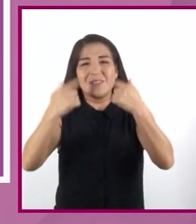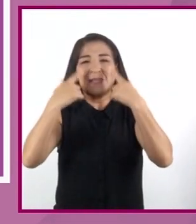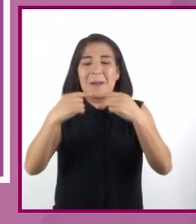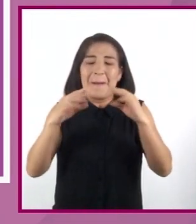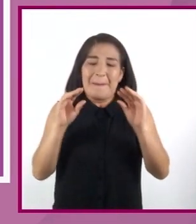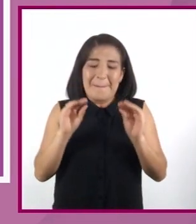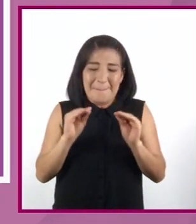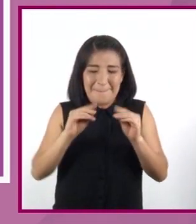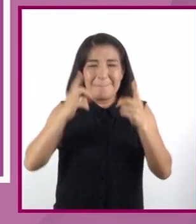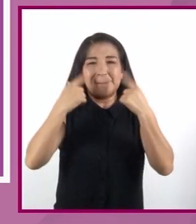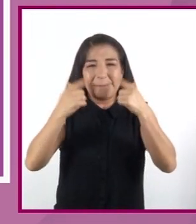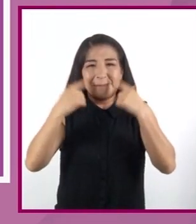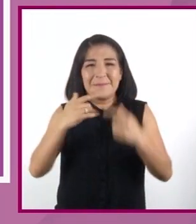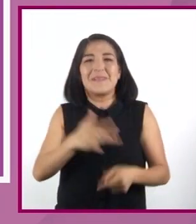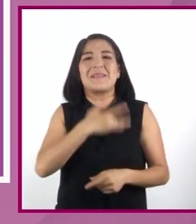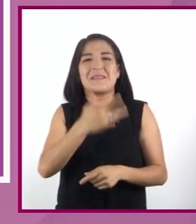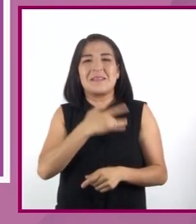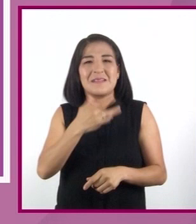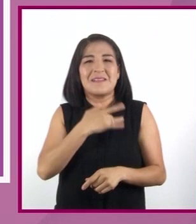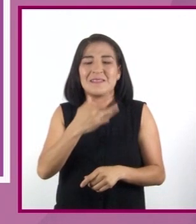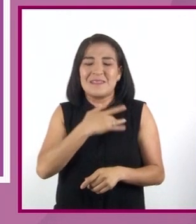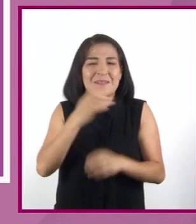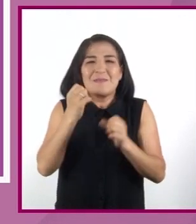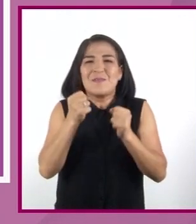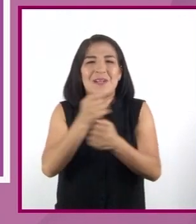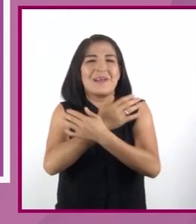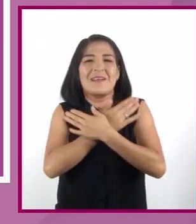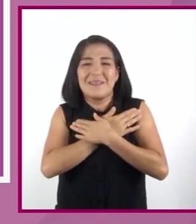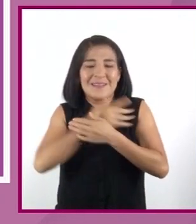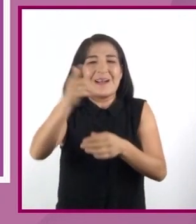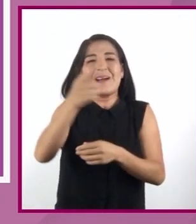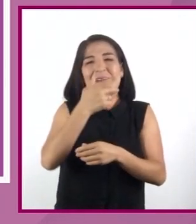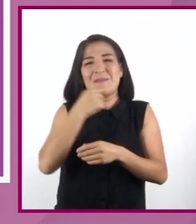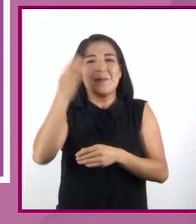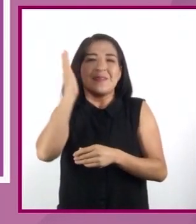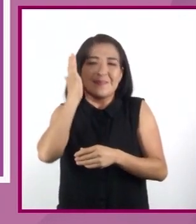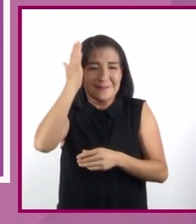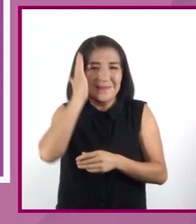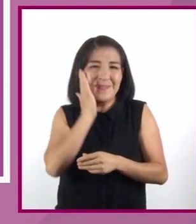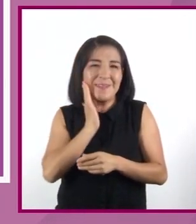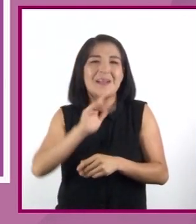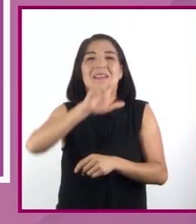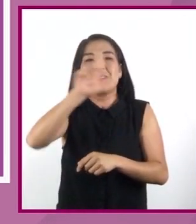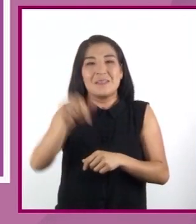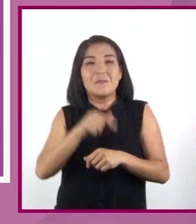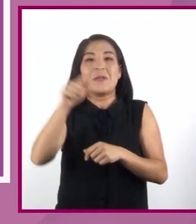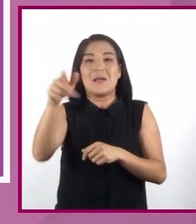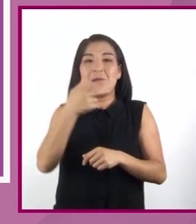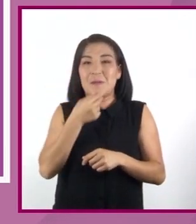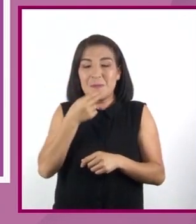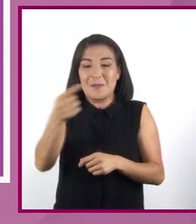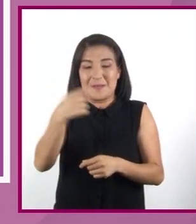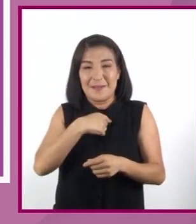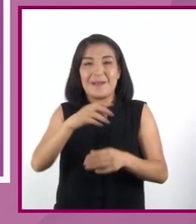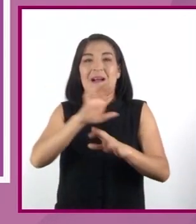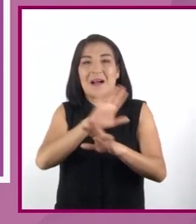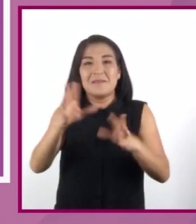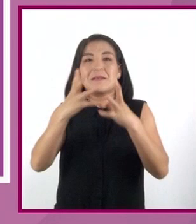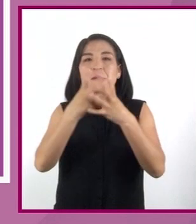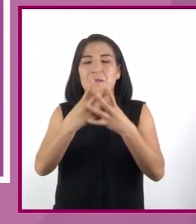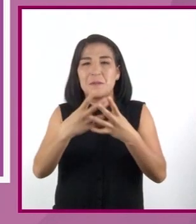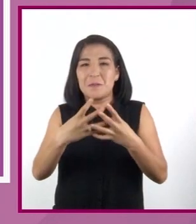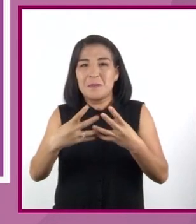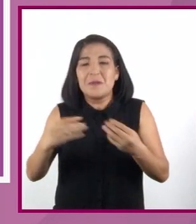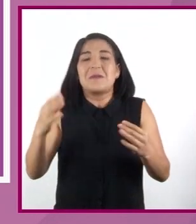callado, redoblado el llanto a la menor tentativa de caricia. Luego, los sollozos fueron retardándose y aún